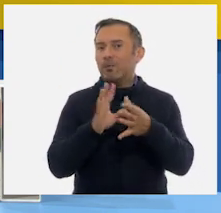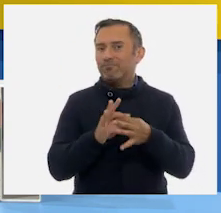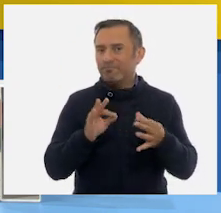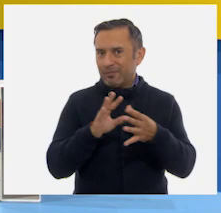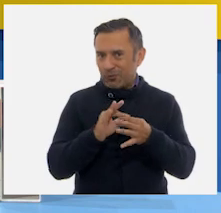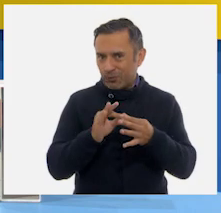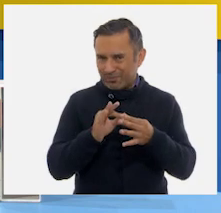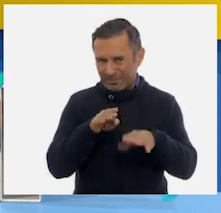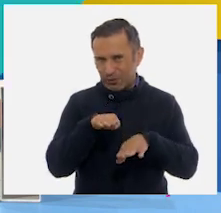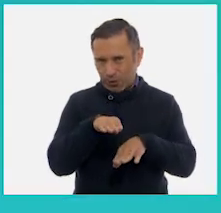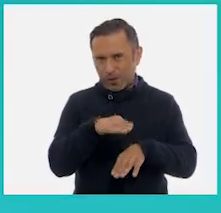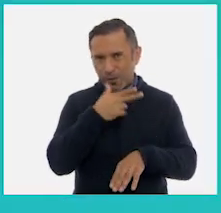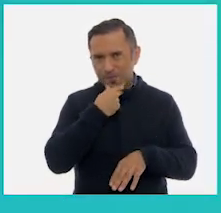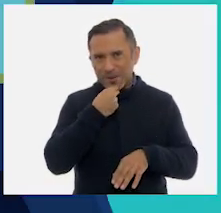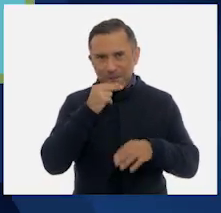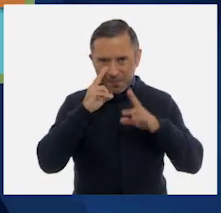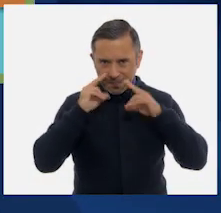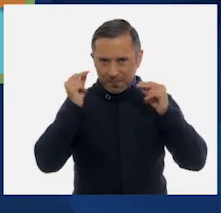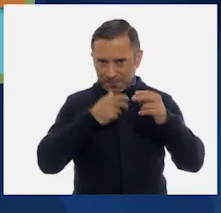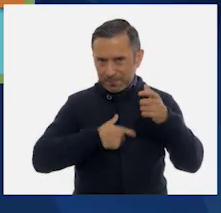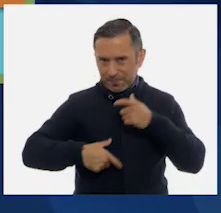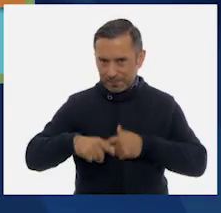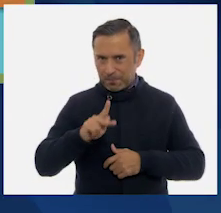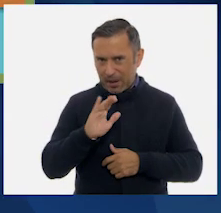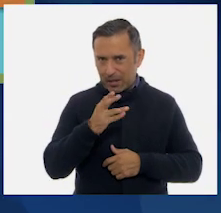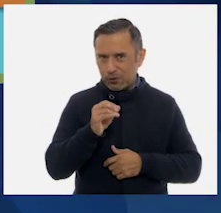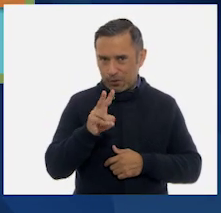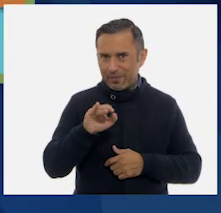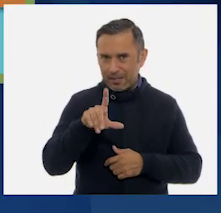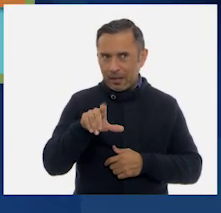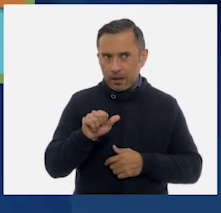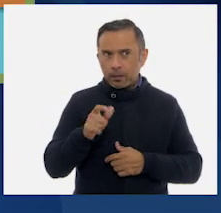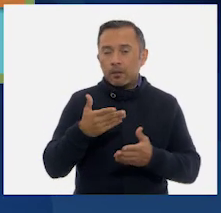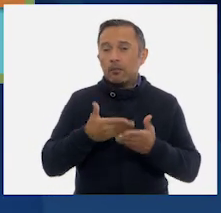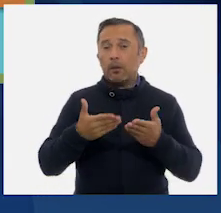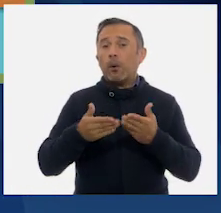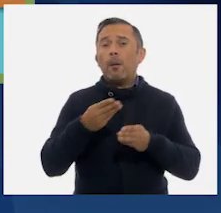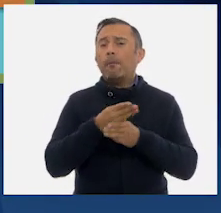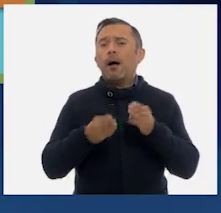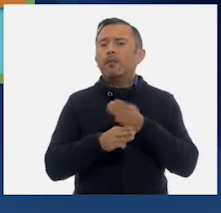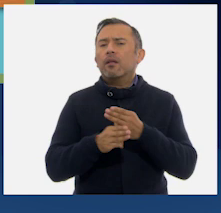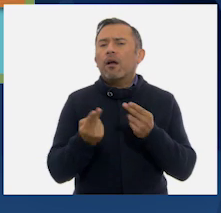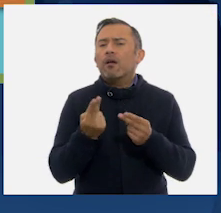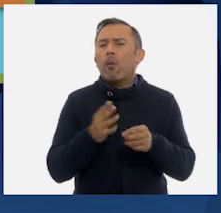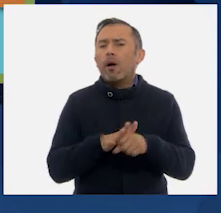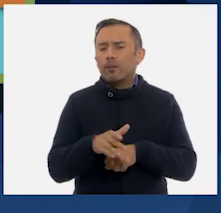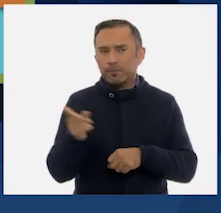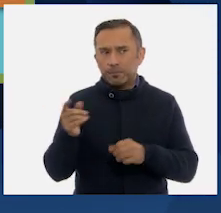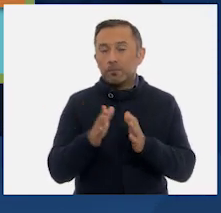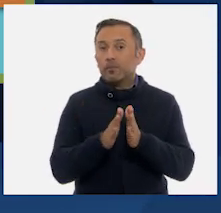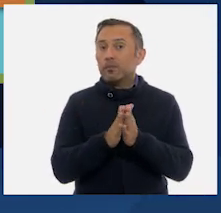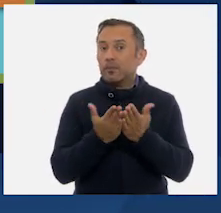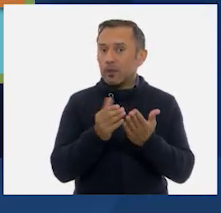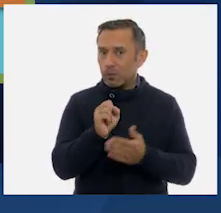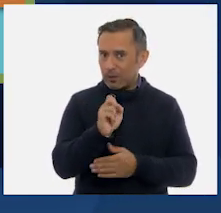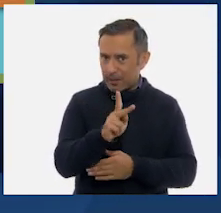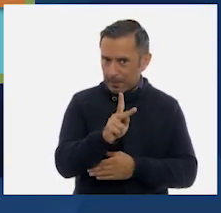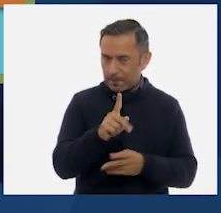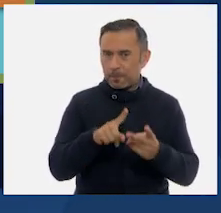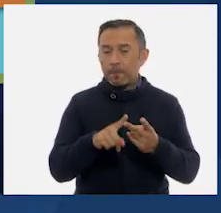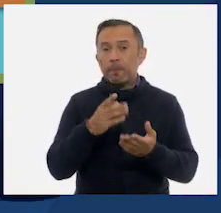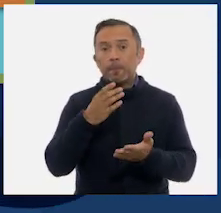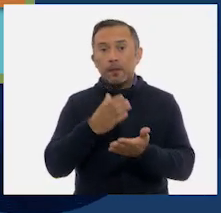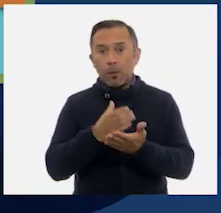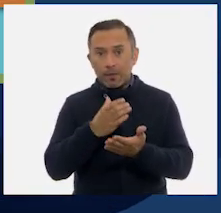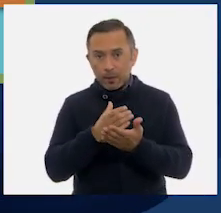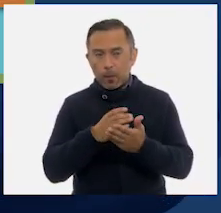rápido que para la sesión de hoy necesitamos los siguientes materiales: libro de texto de español, cuaderno, algo con